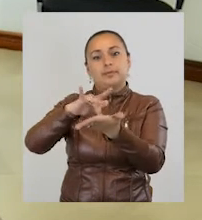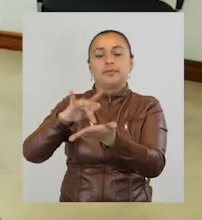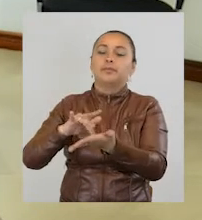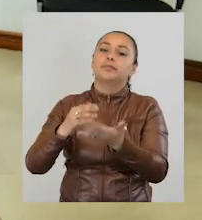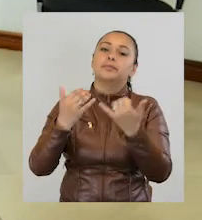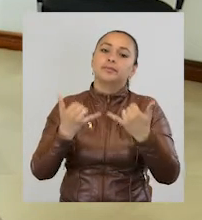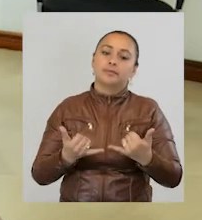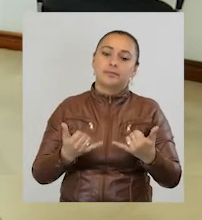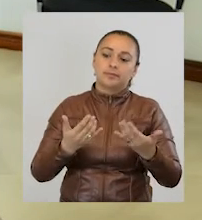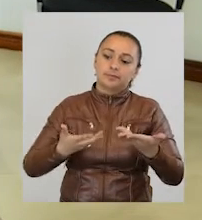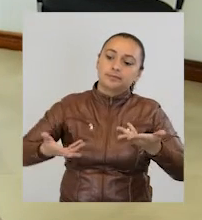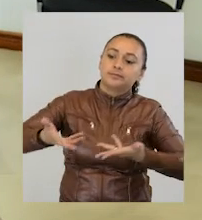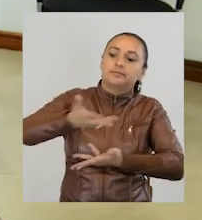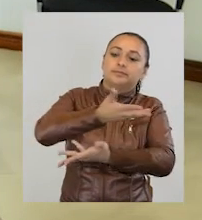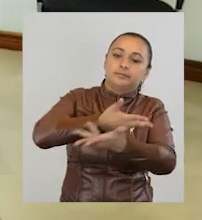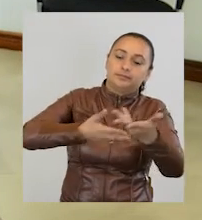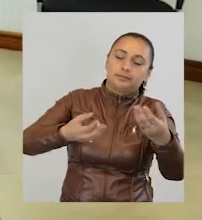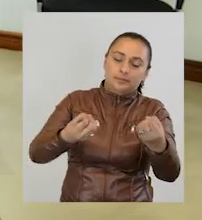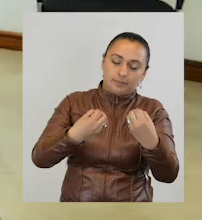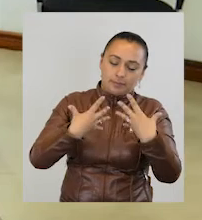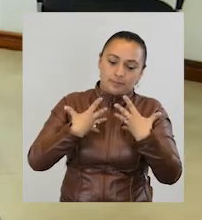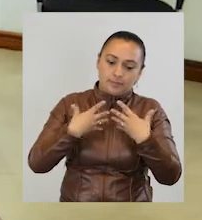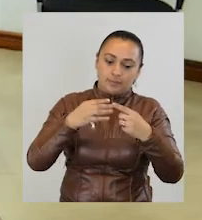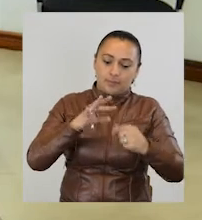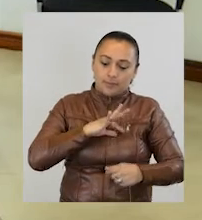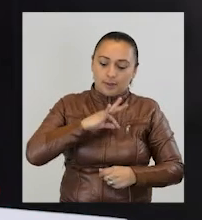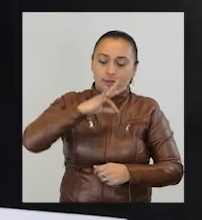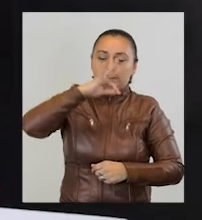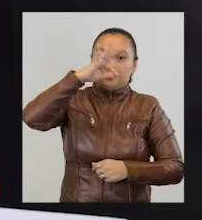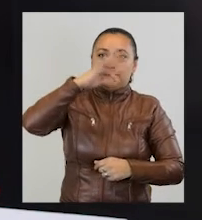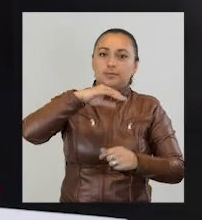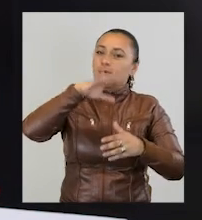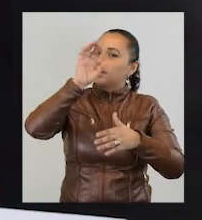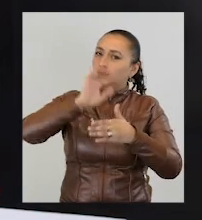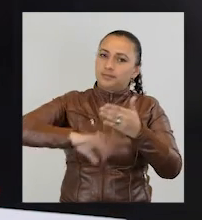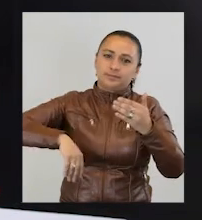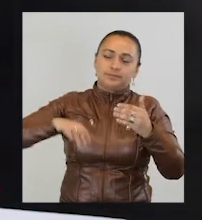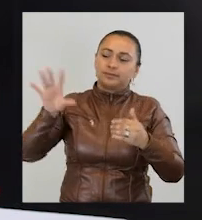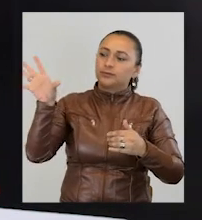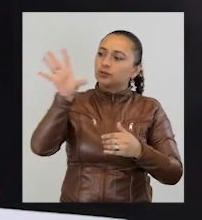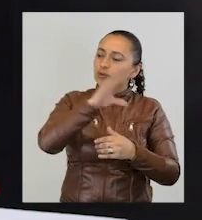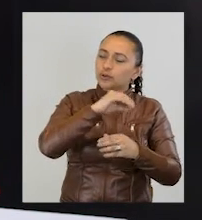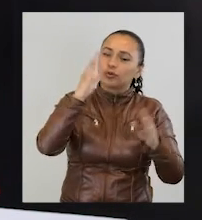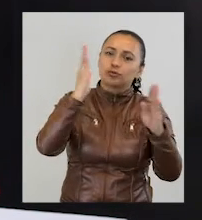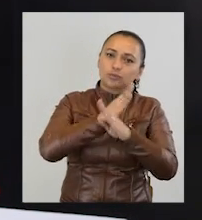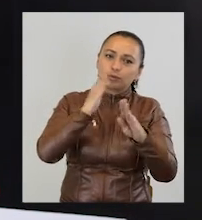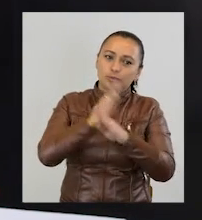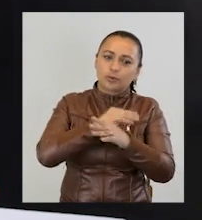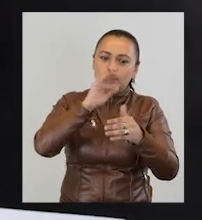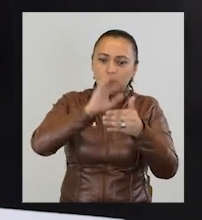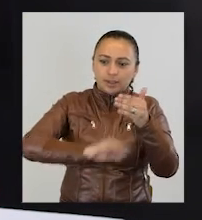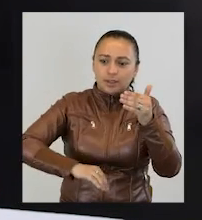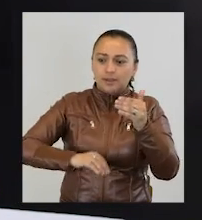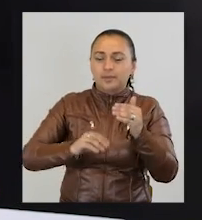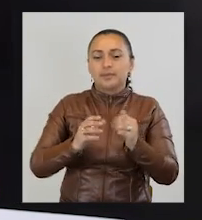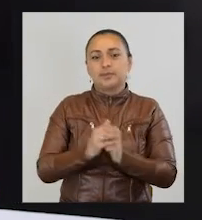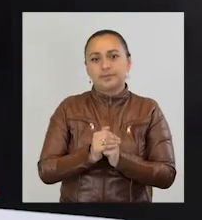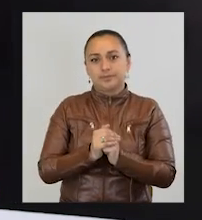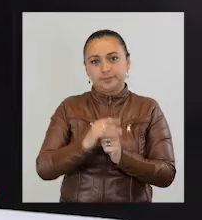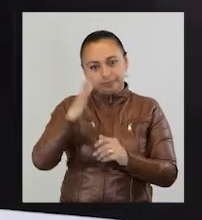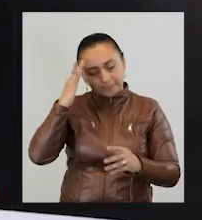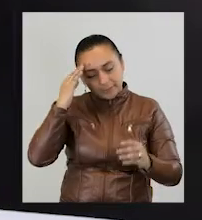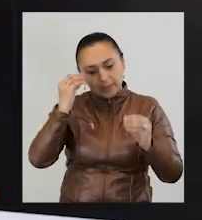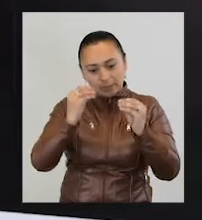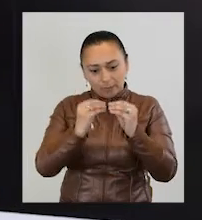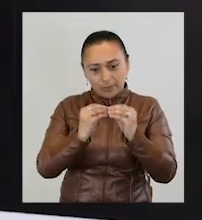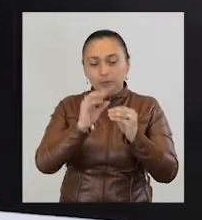juntamente con la ofrenda de tu Hijo, en la participación de este banquete. Concédenos tu Espíritu para que desaparezca todo obstáculo